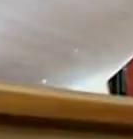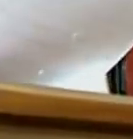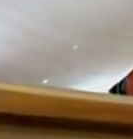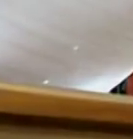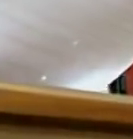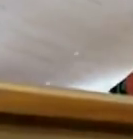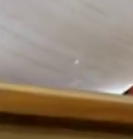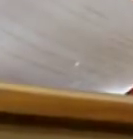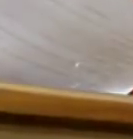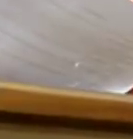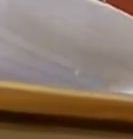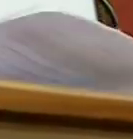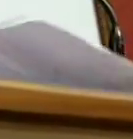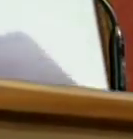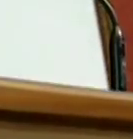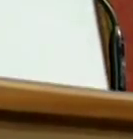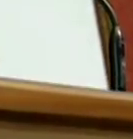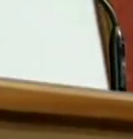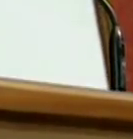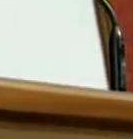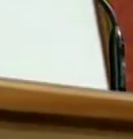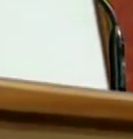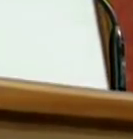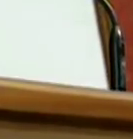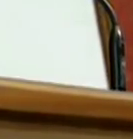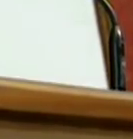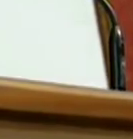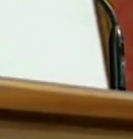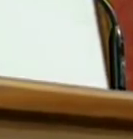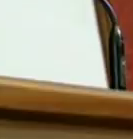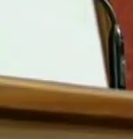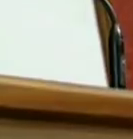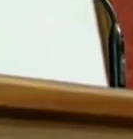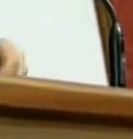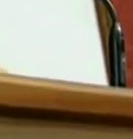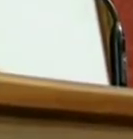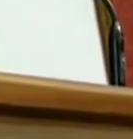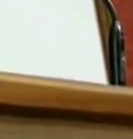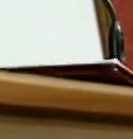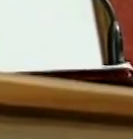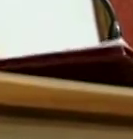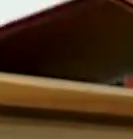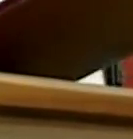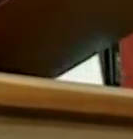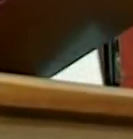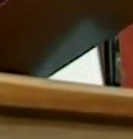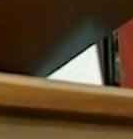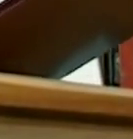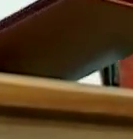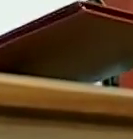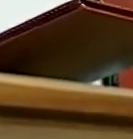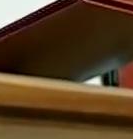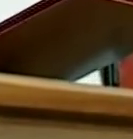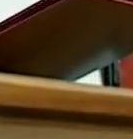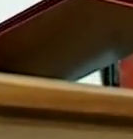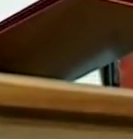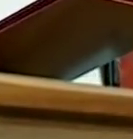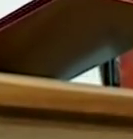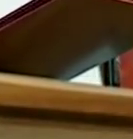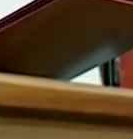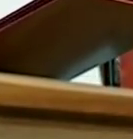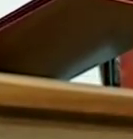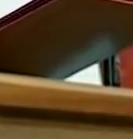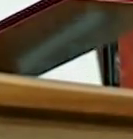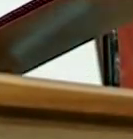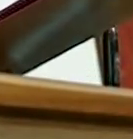inicia nuevamente la discusión a partir del artículo 16. Artículo 16,